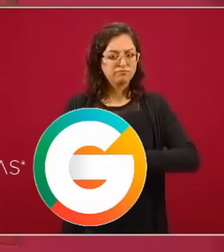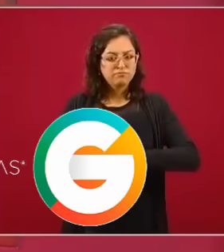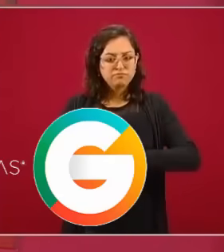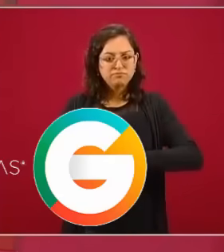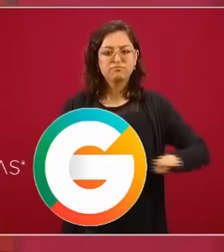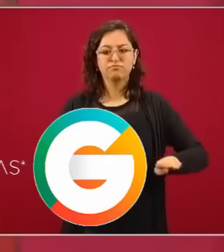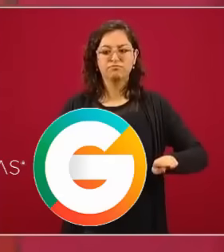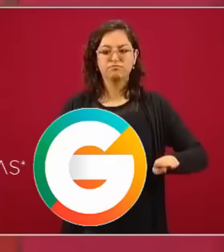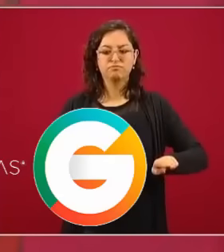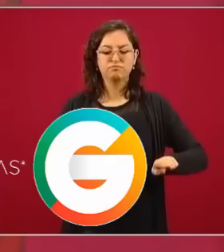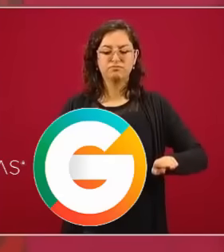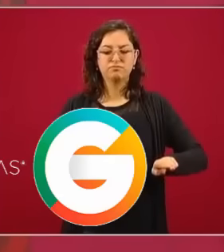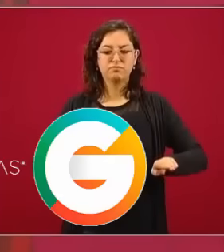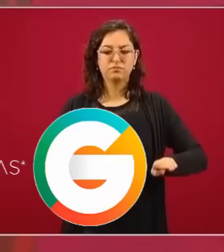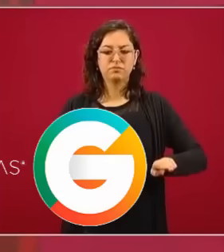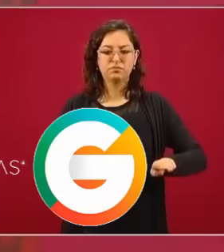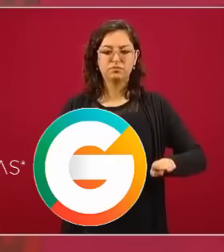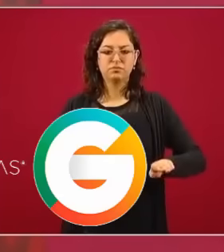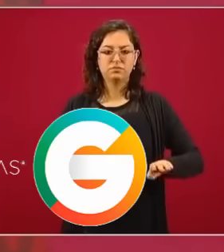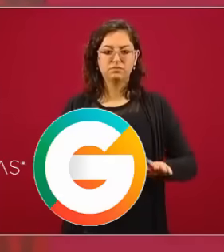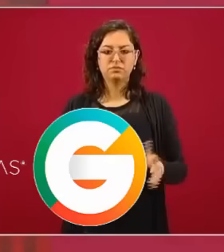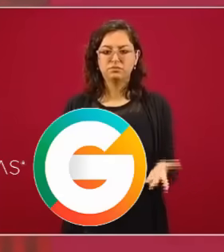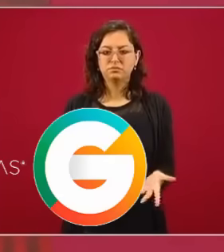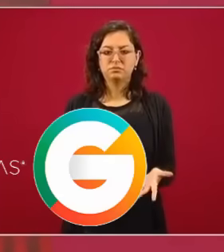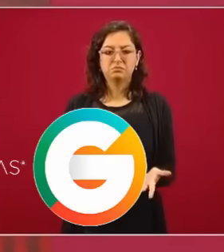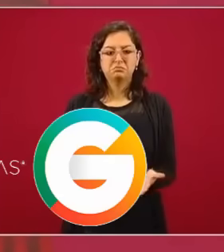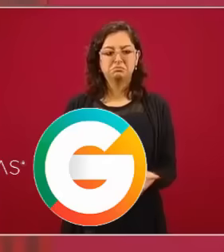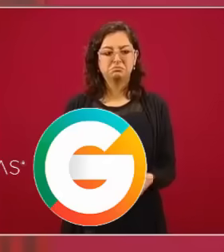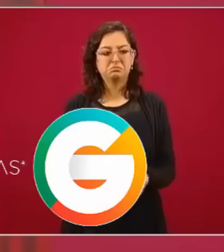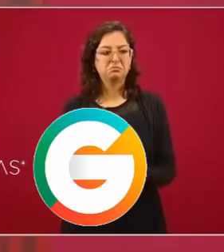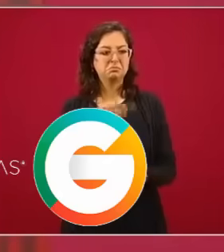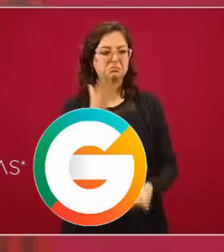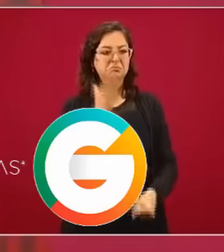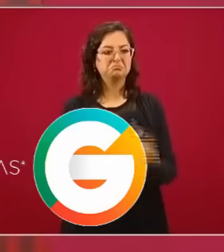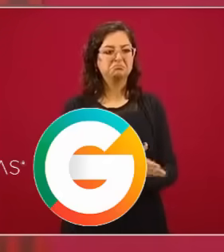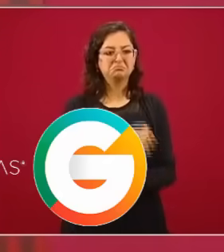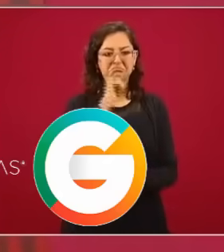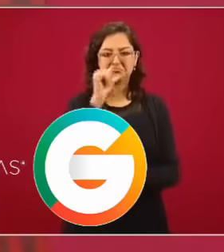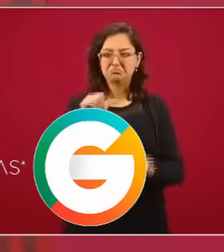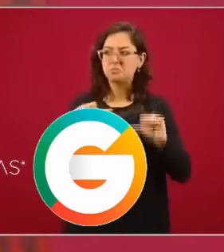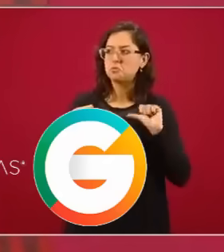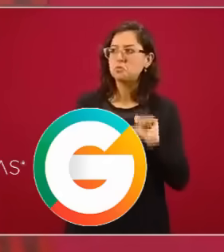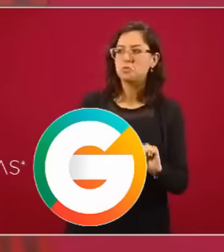No debe de haber impunidad para nadie.